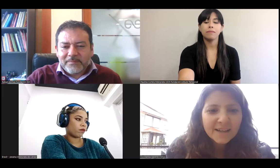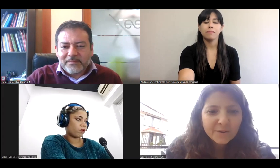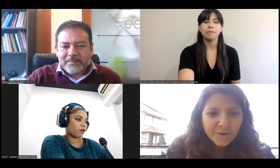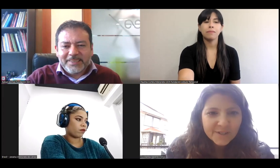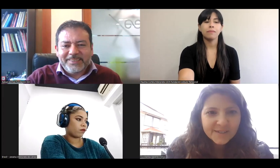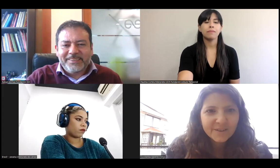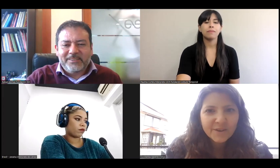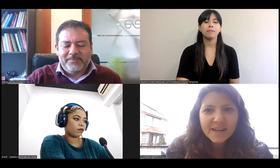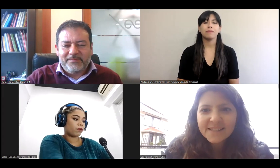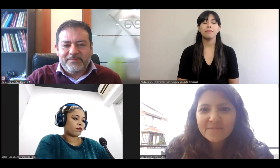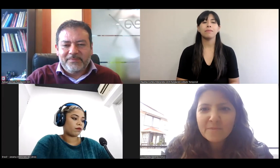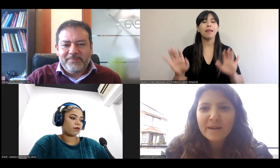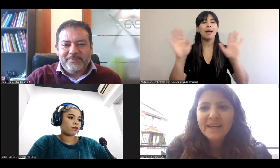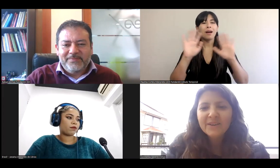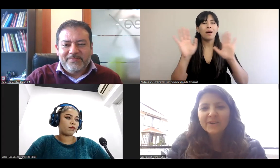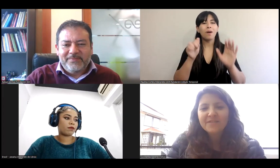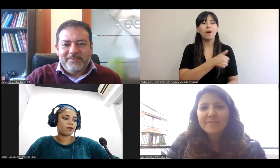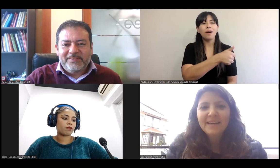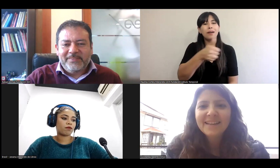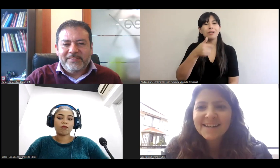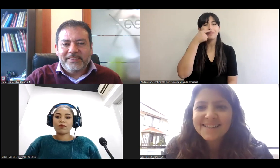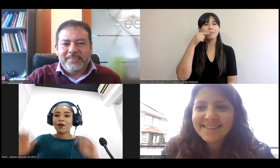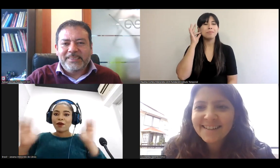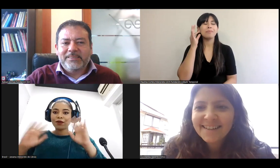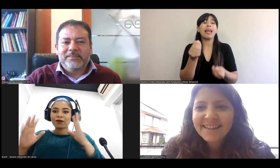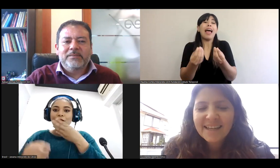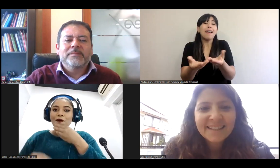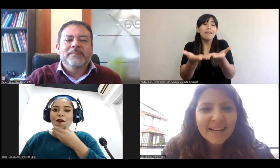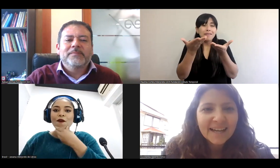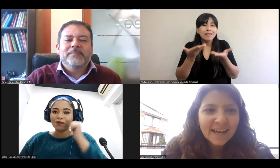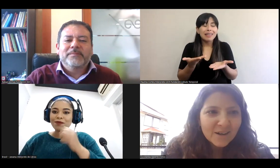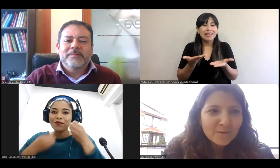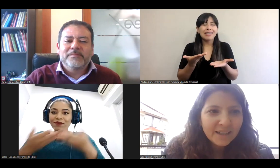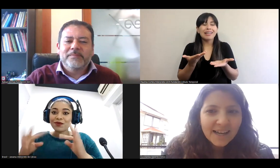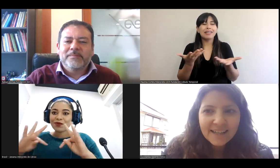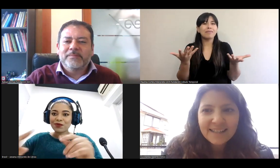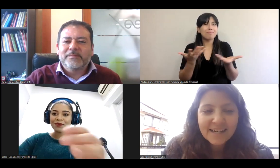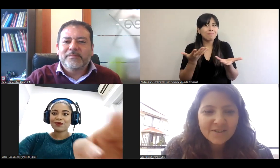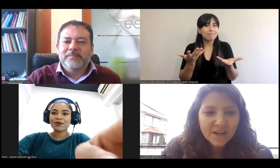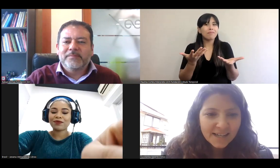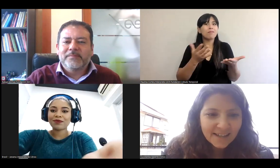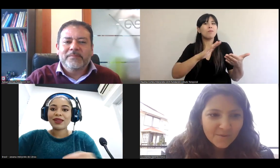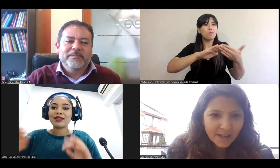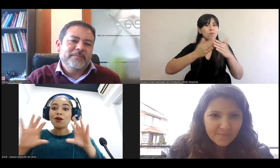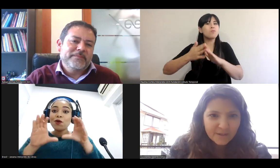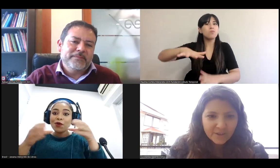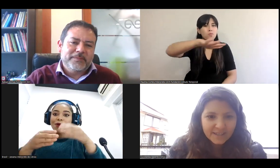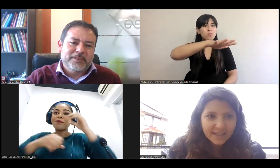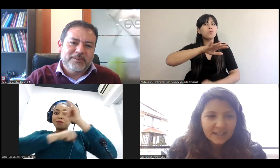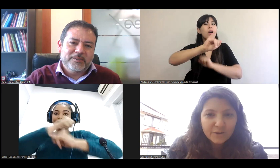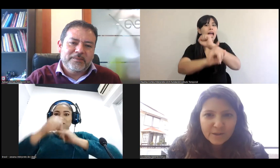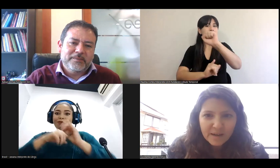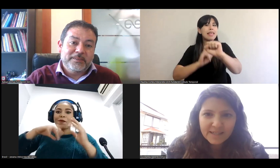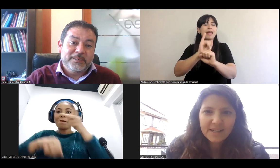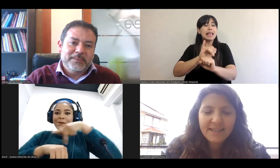Hola, hola a todos y todas, bienvenidos y bienvenidas a esta gran comunidad internacional. Sabemos que hay personas